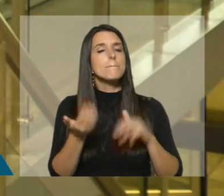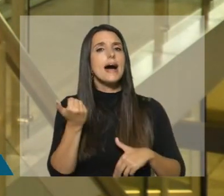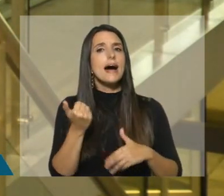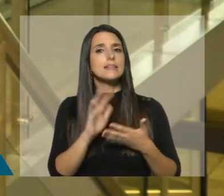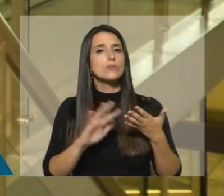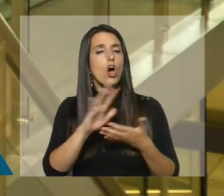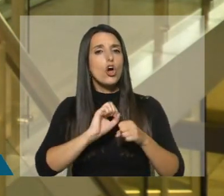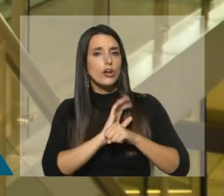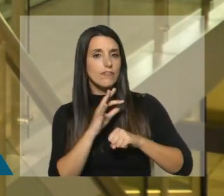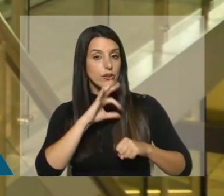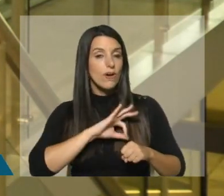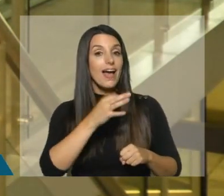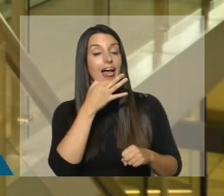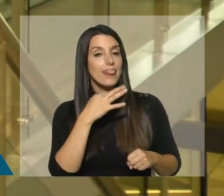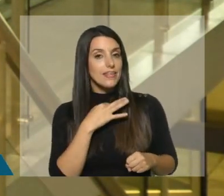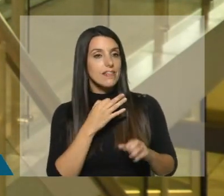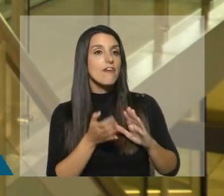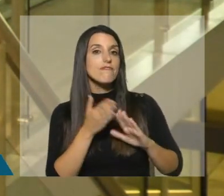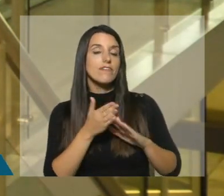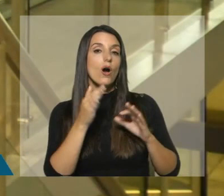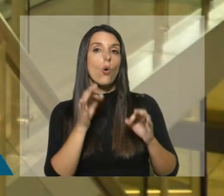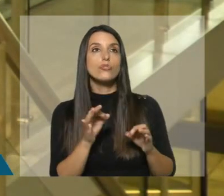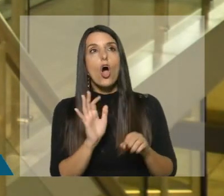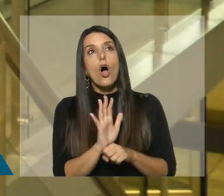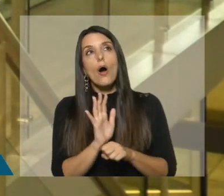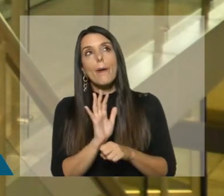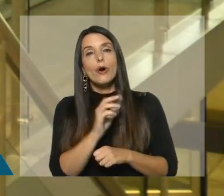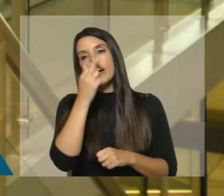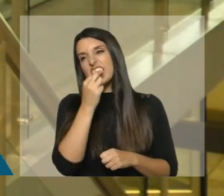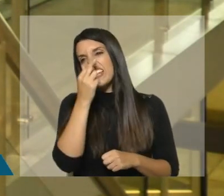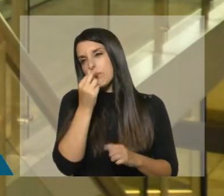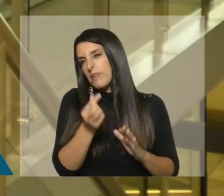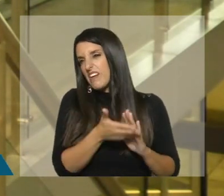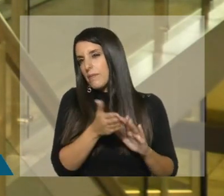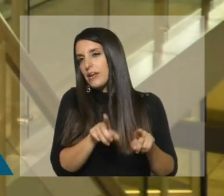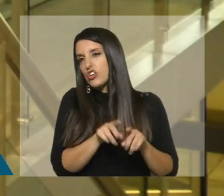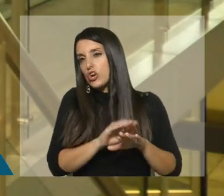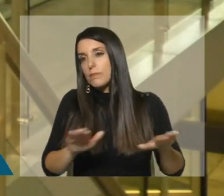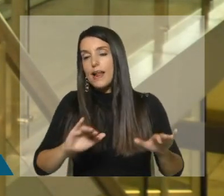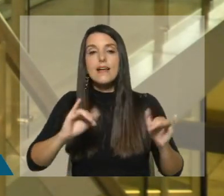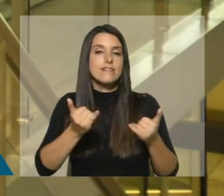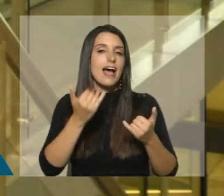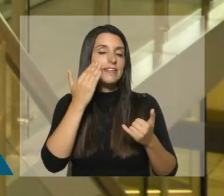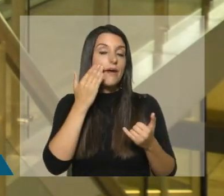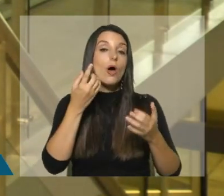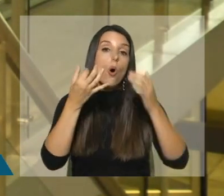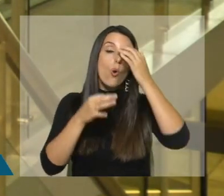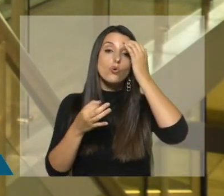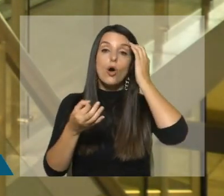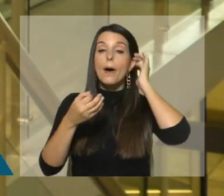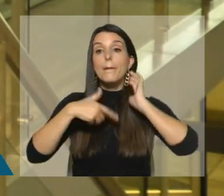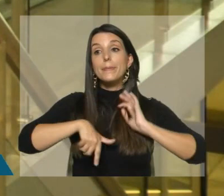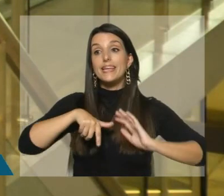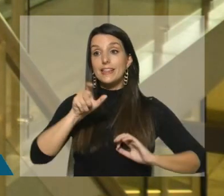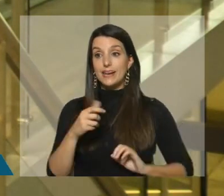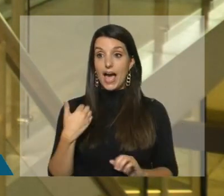de COVID, nos decían que va a pasar a ser como una gripe más y hay que ya tenerlo en cuenta. La ministra de